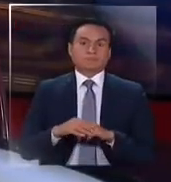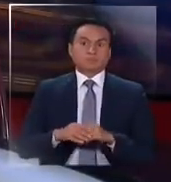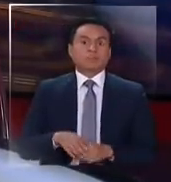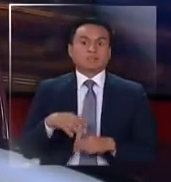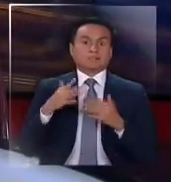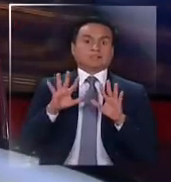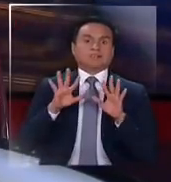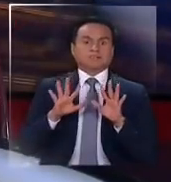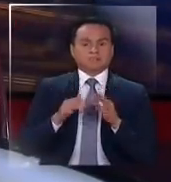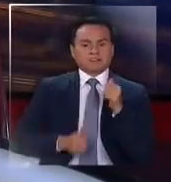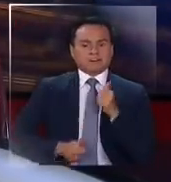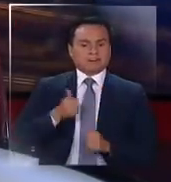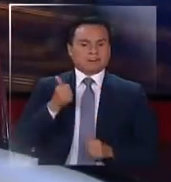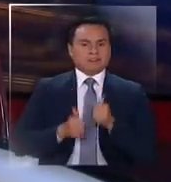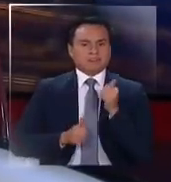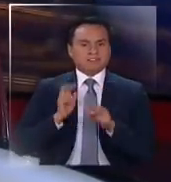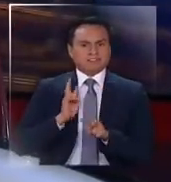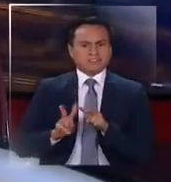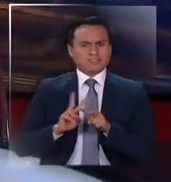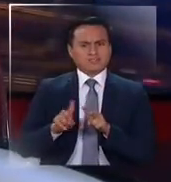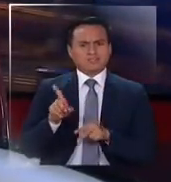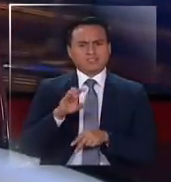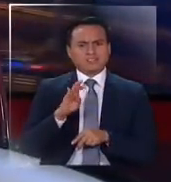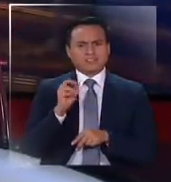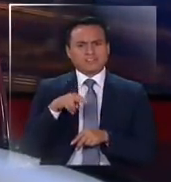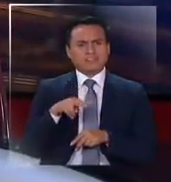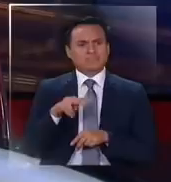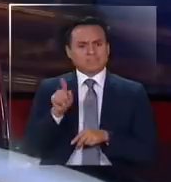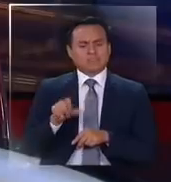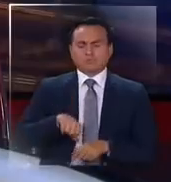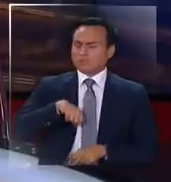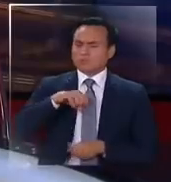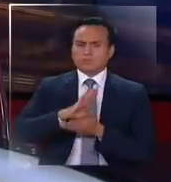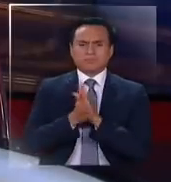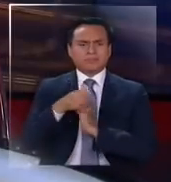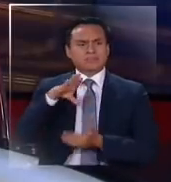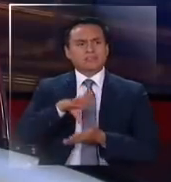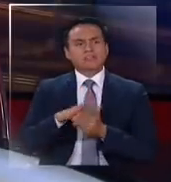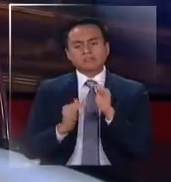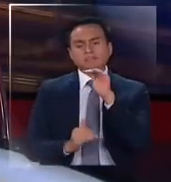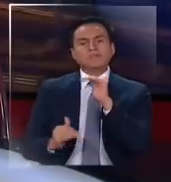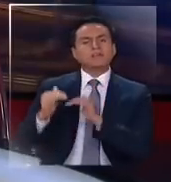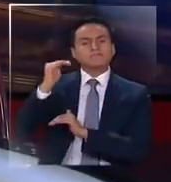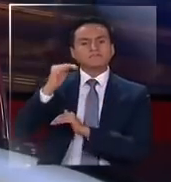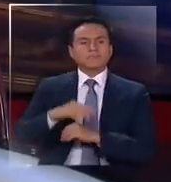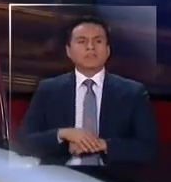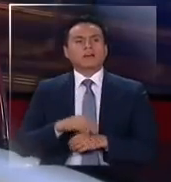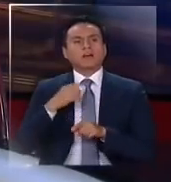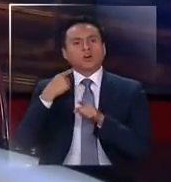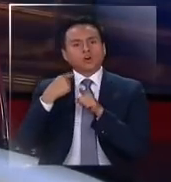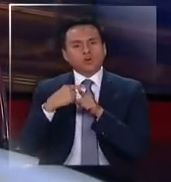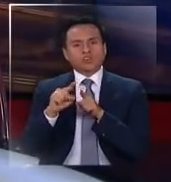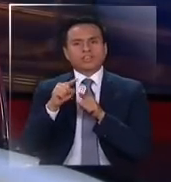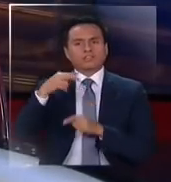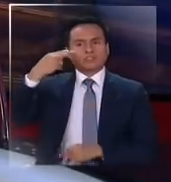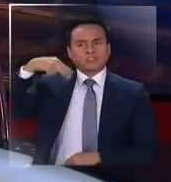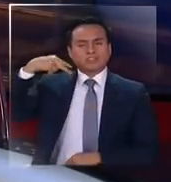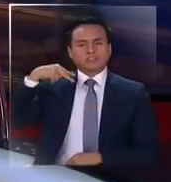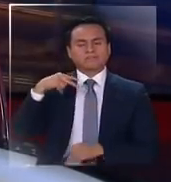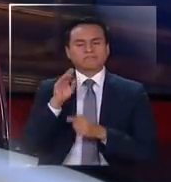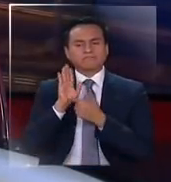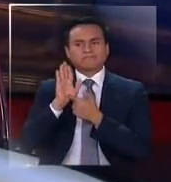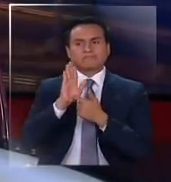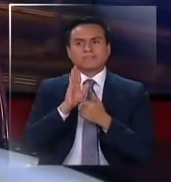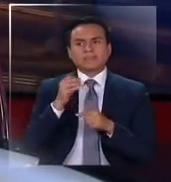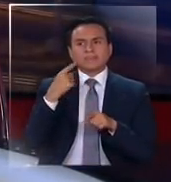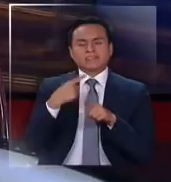Impresionante la carrera que está haciendo Sebastián Lelio y qué orgullo para todo el país. Un también. Tremendo nivel, sí. Vamos con otras noticias del espectáculo.